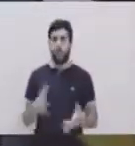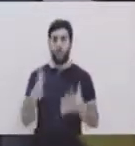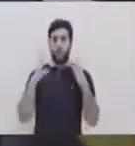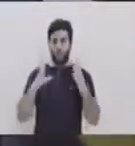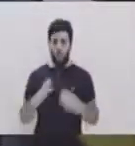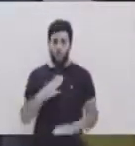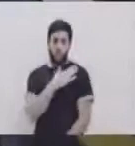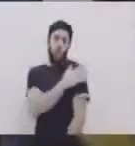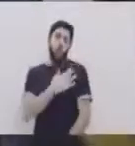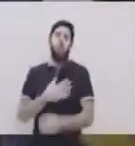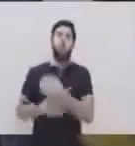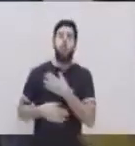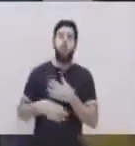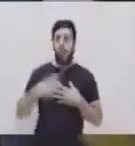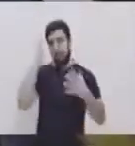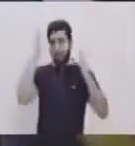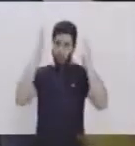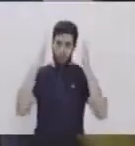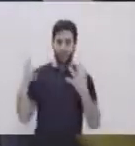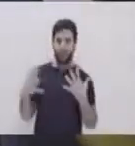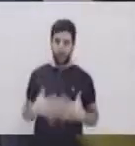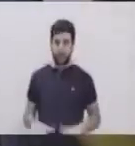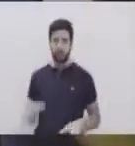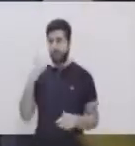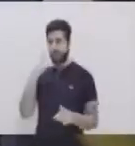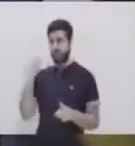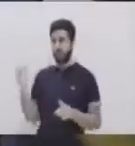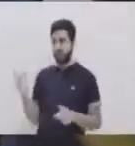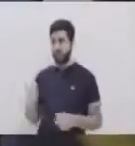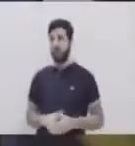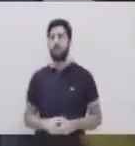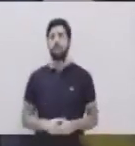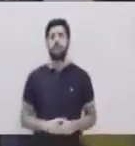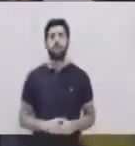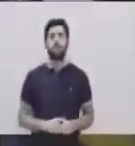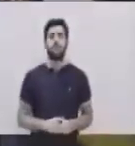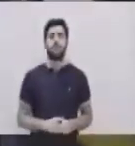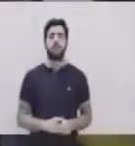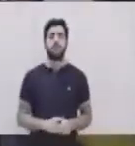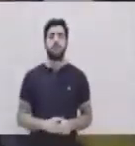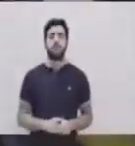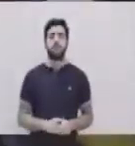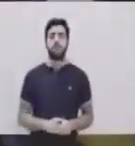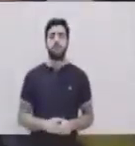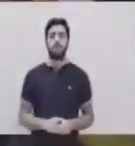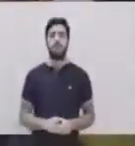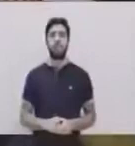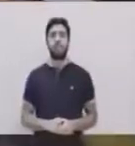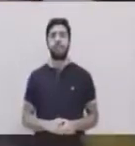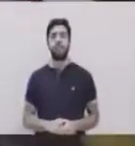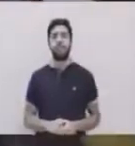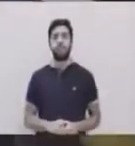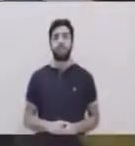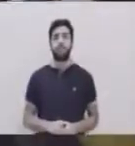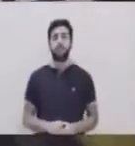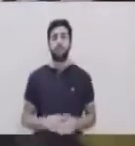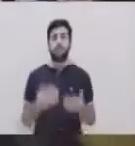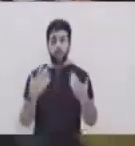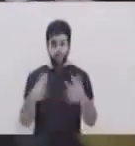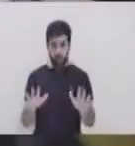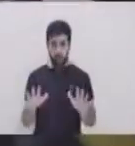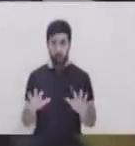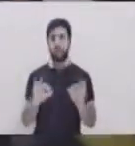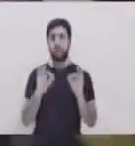nuestro cuerpo, la cabeza, todo nuestro cuerpo, muy bien. Eso es.